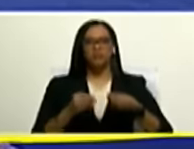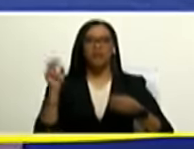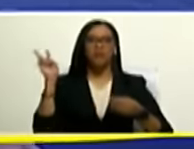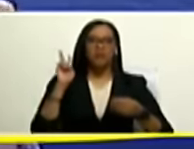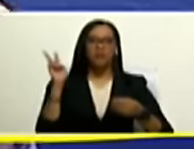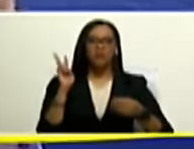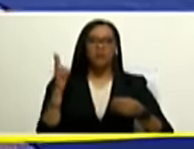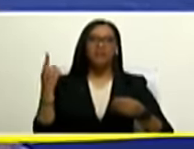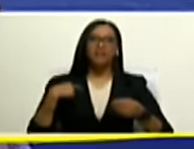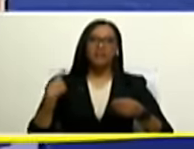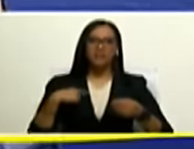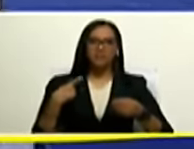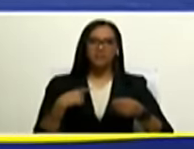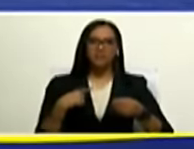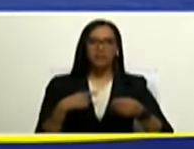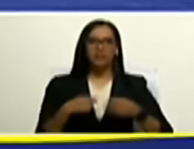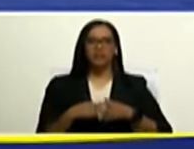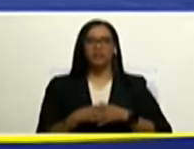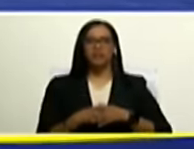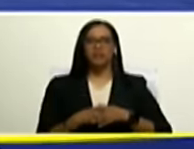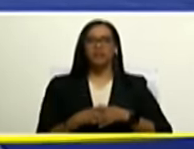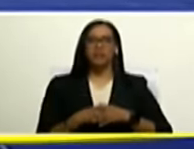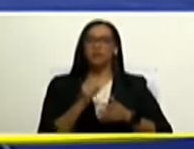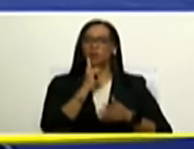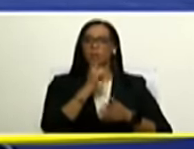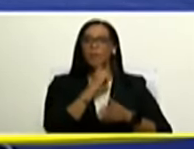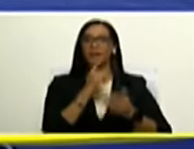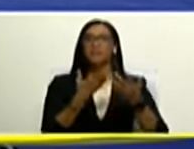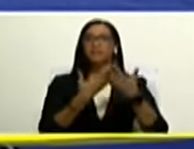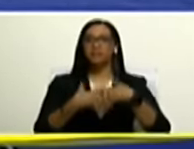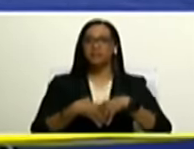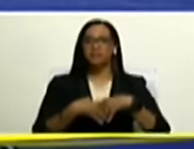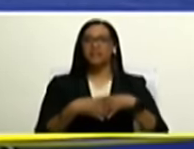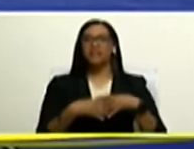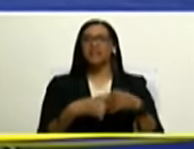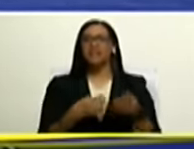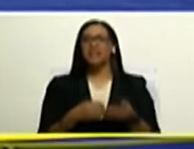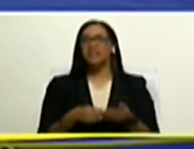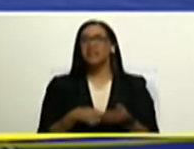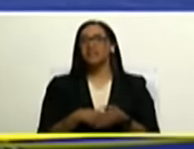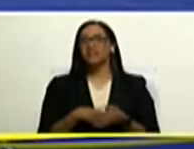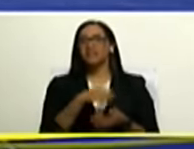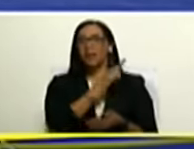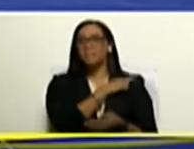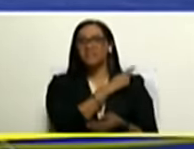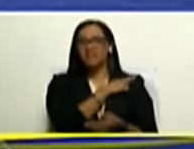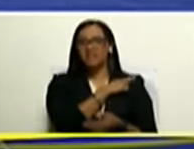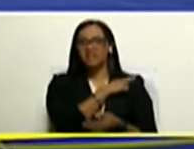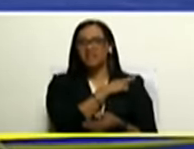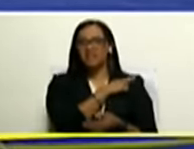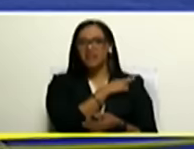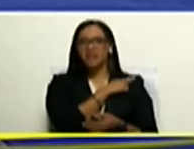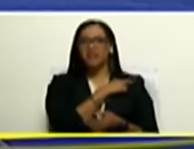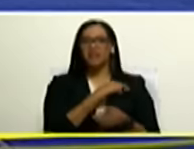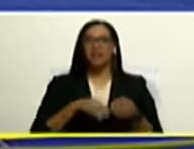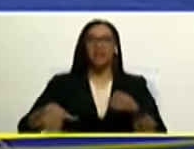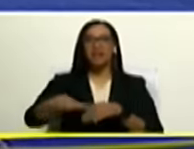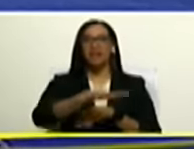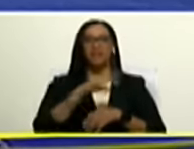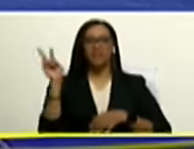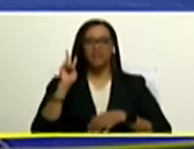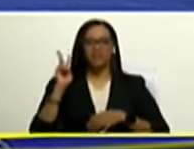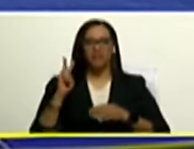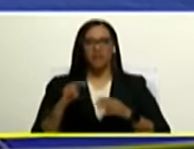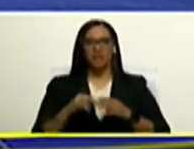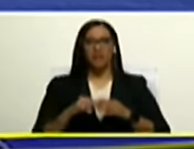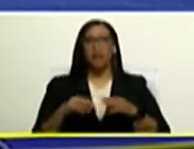Venezuela tendría la denominación administrativa de Capitanía General de Venezuela,